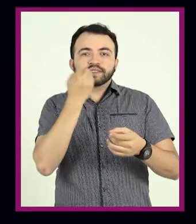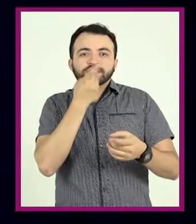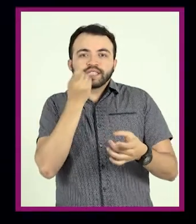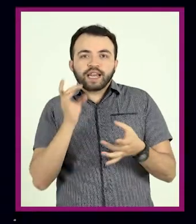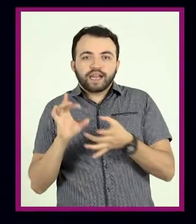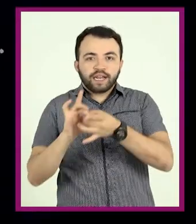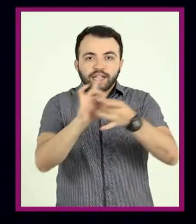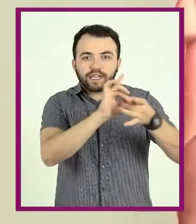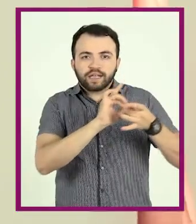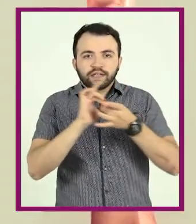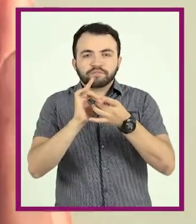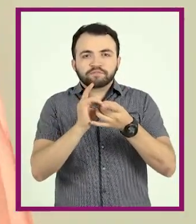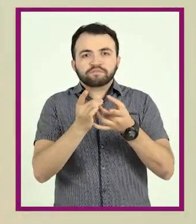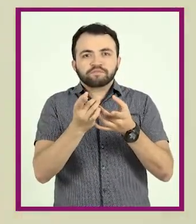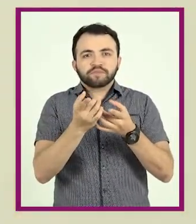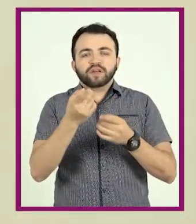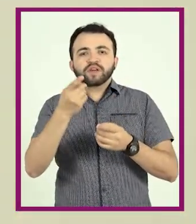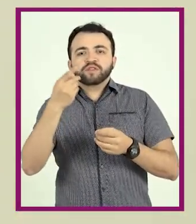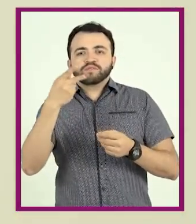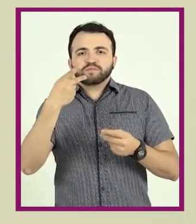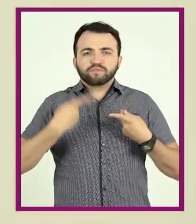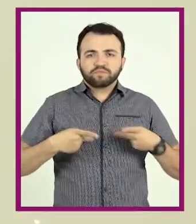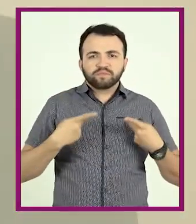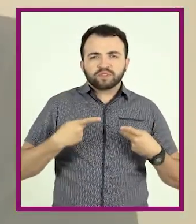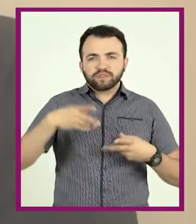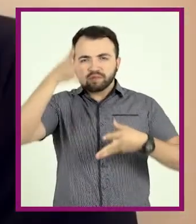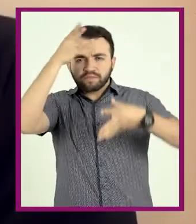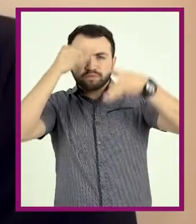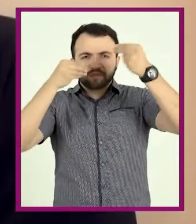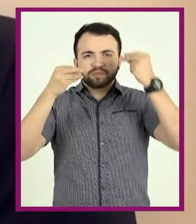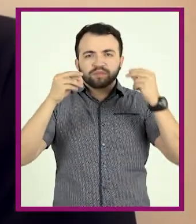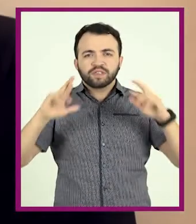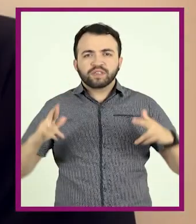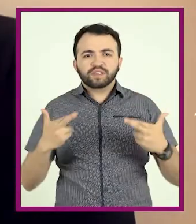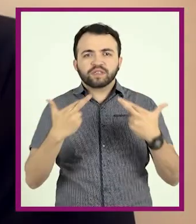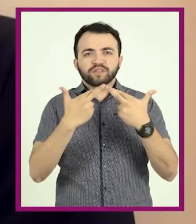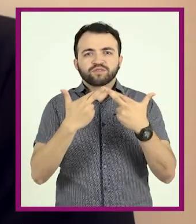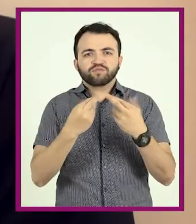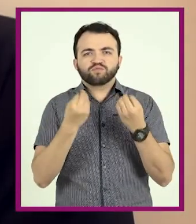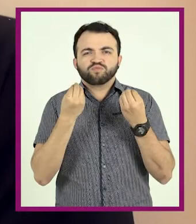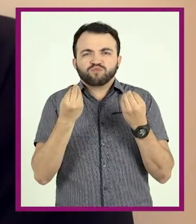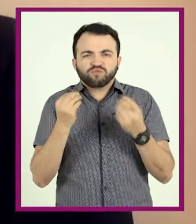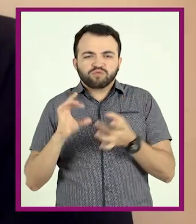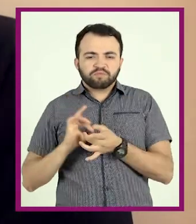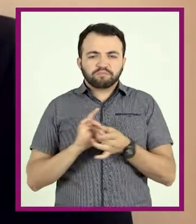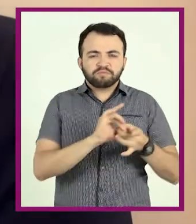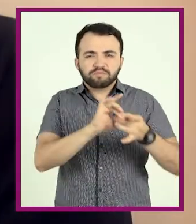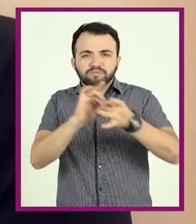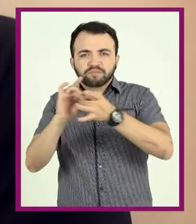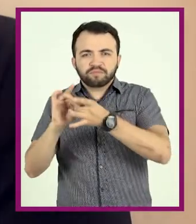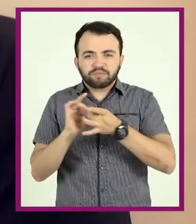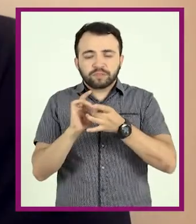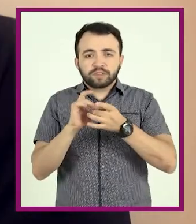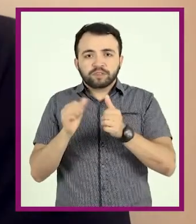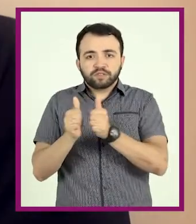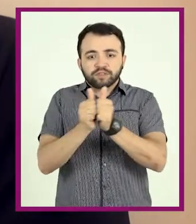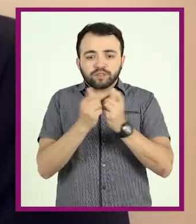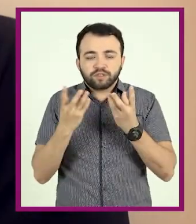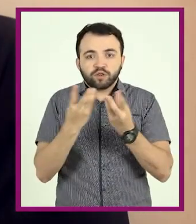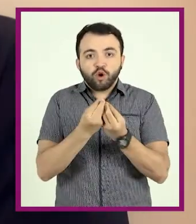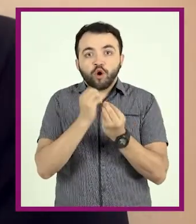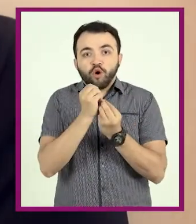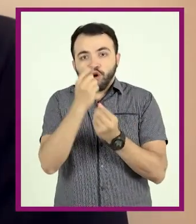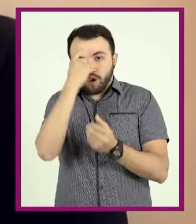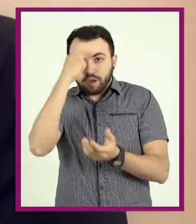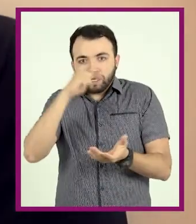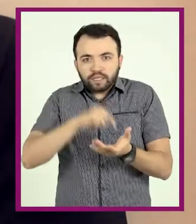ligar. En efecto, los practicantes de una religión están ligados fuertemente, ya sea entre ellos mismos o con su